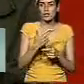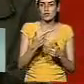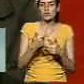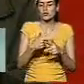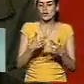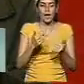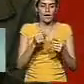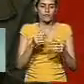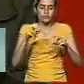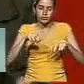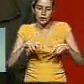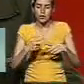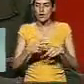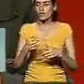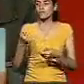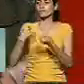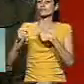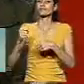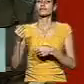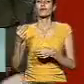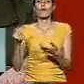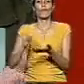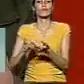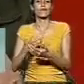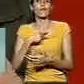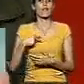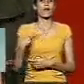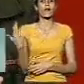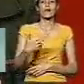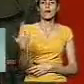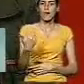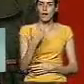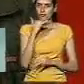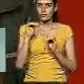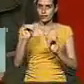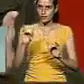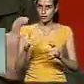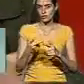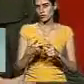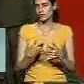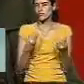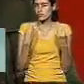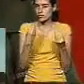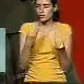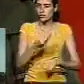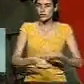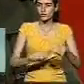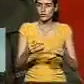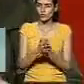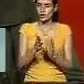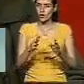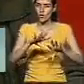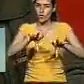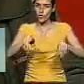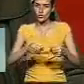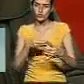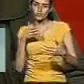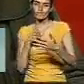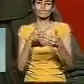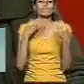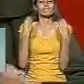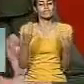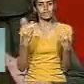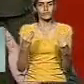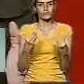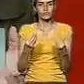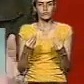la corrupción policial, y hay que señalarle la corrupción de funcionarios públicos. Ahora, ¿cómo enfrentamos la corrupción? Mientras